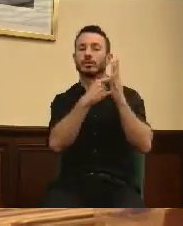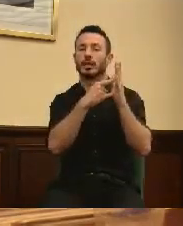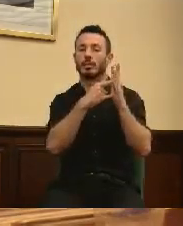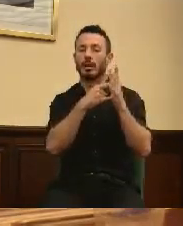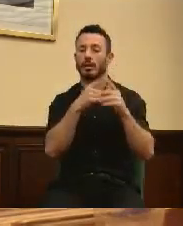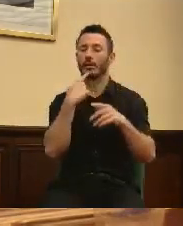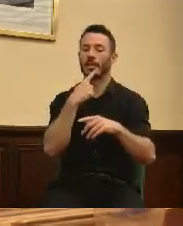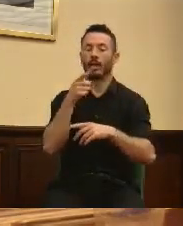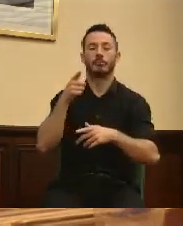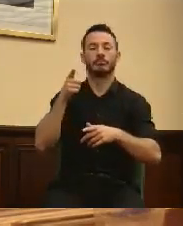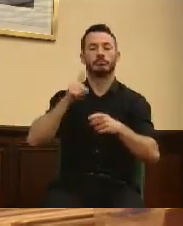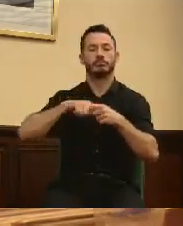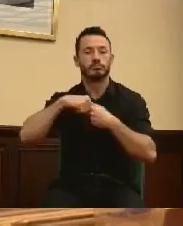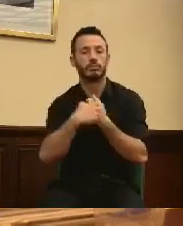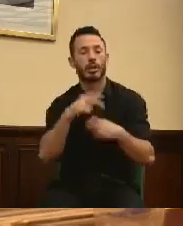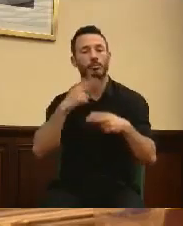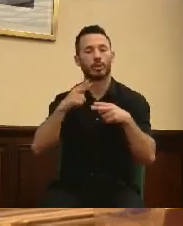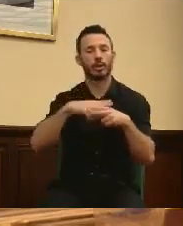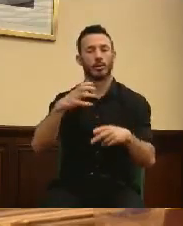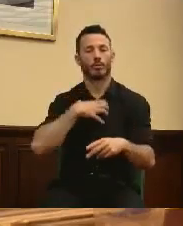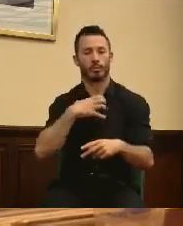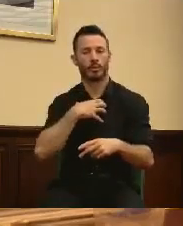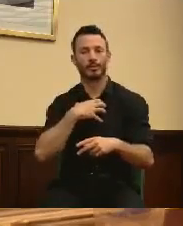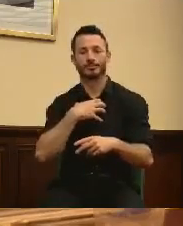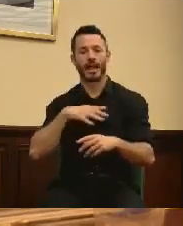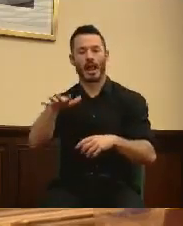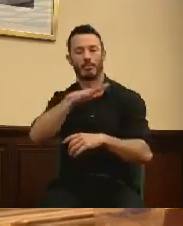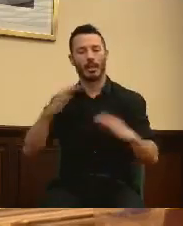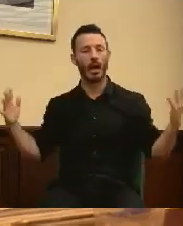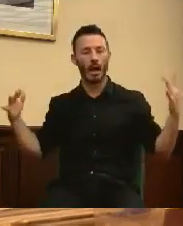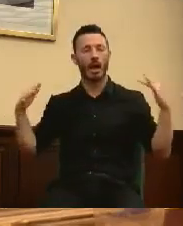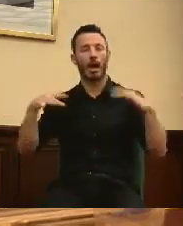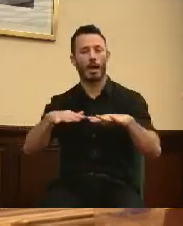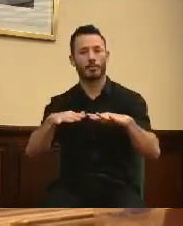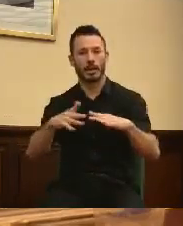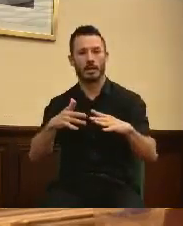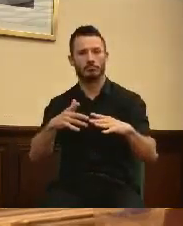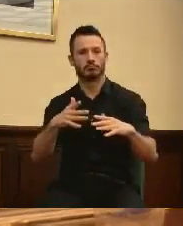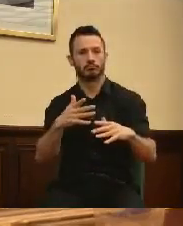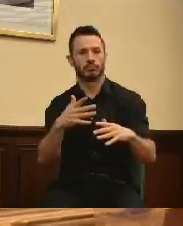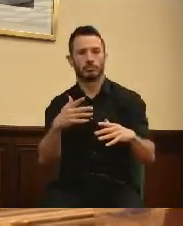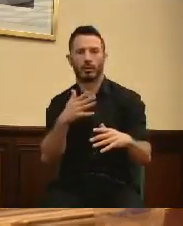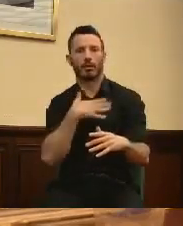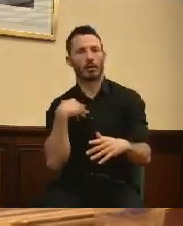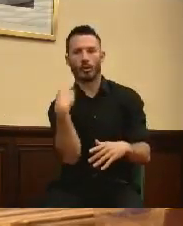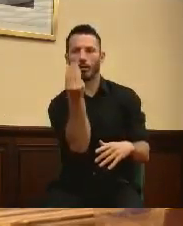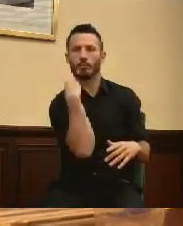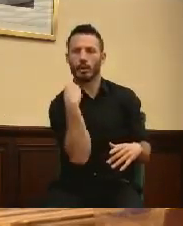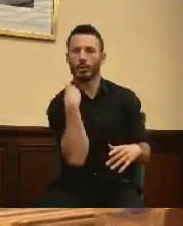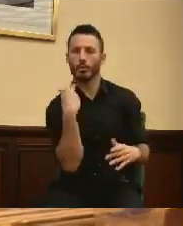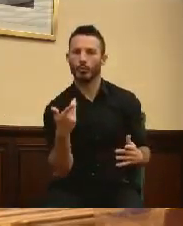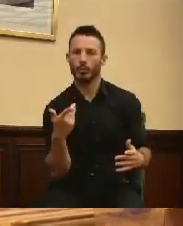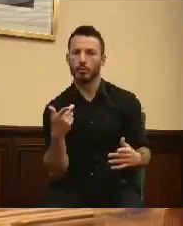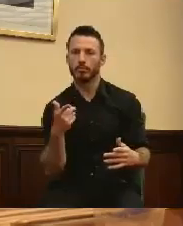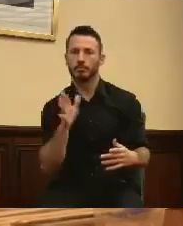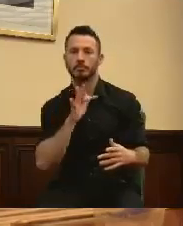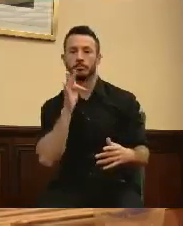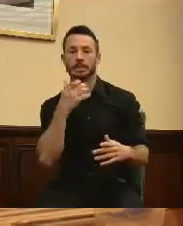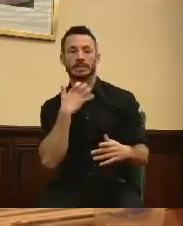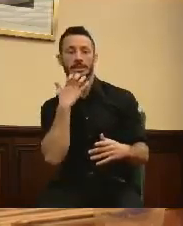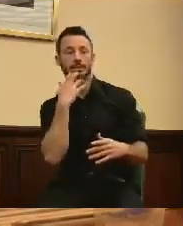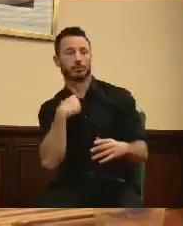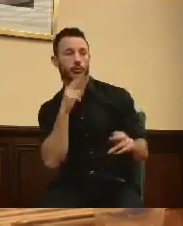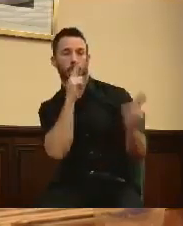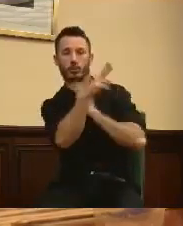su derecho en las plazas, hizo evidentes sus deseos, el derecho a ser preguntada y el derecho a que las respuestas sean respetadas por